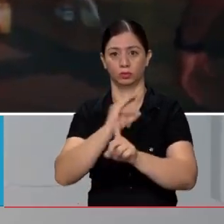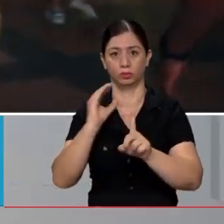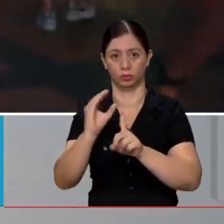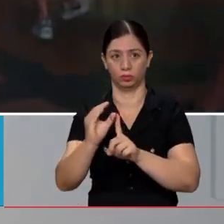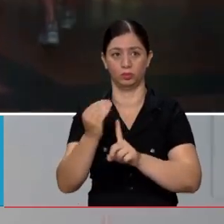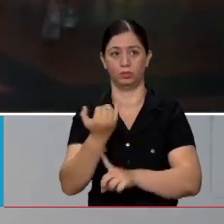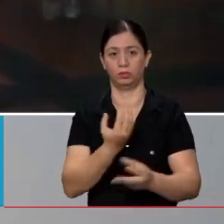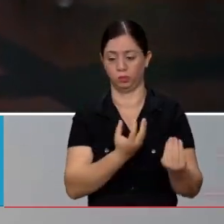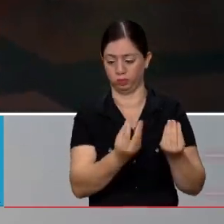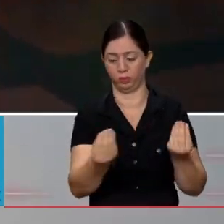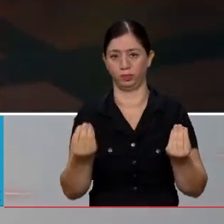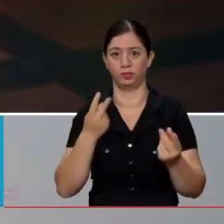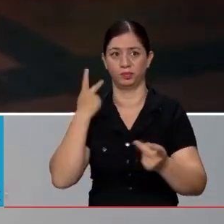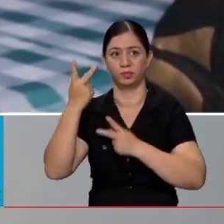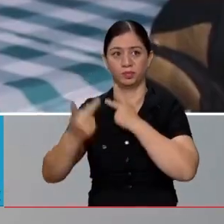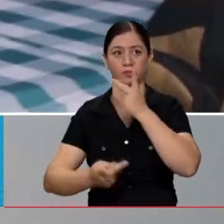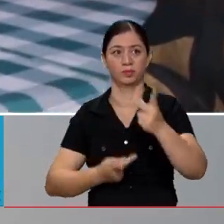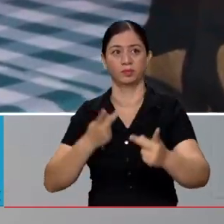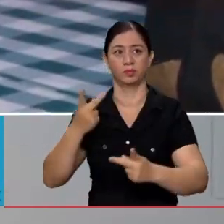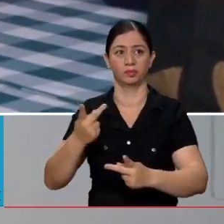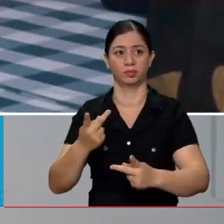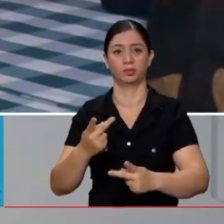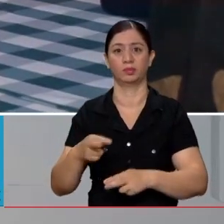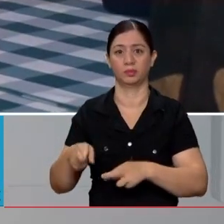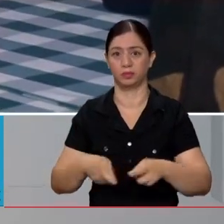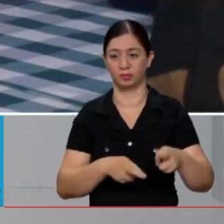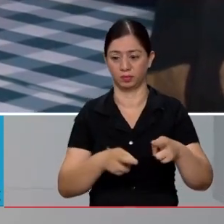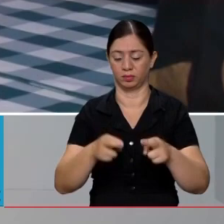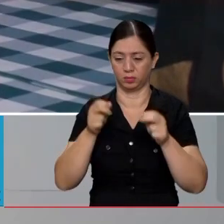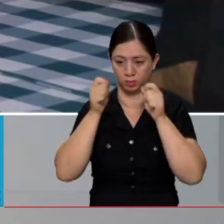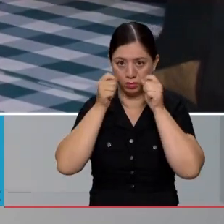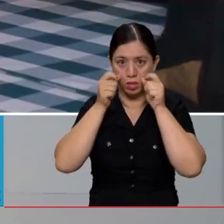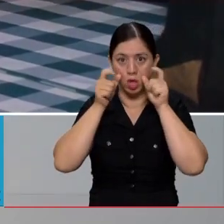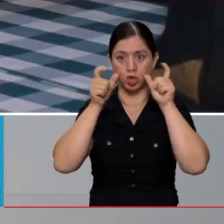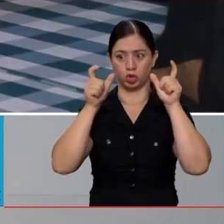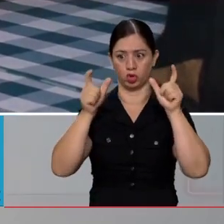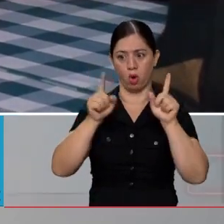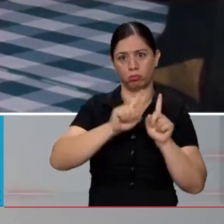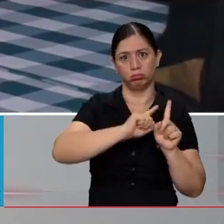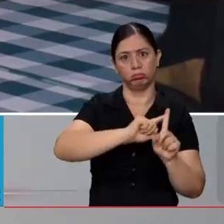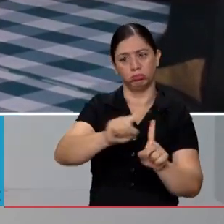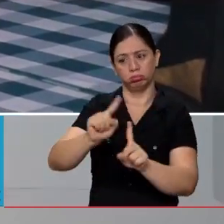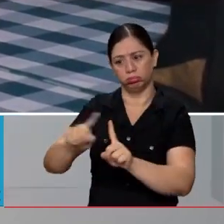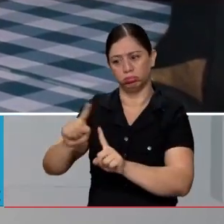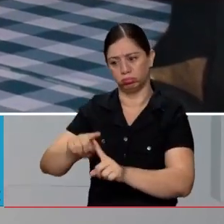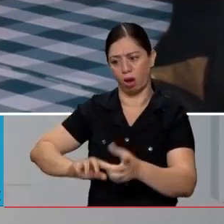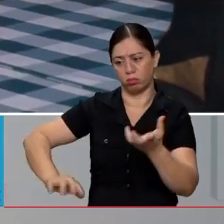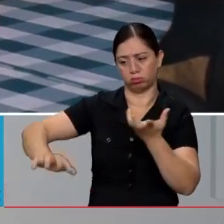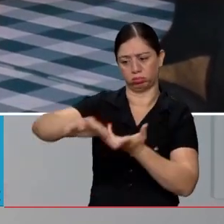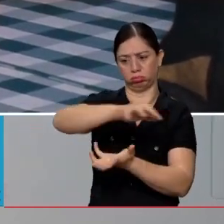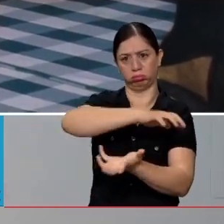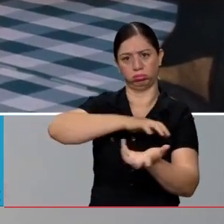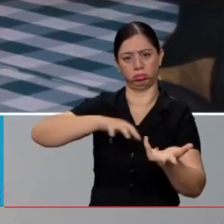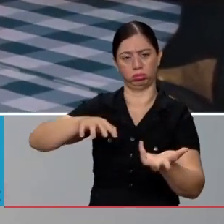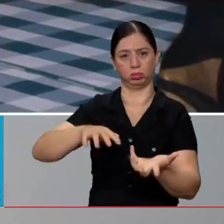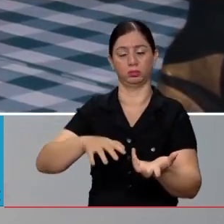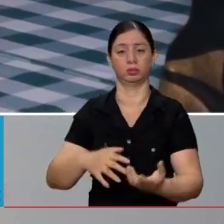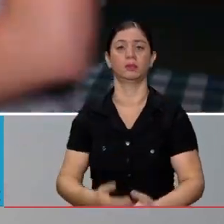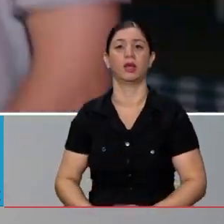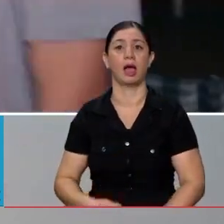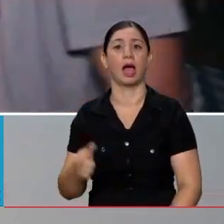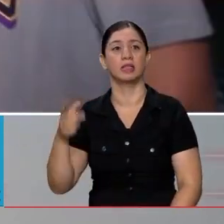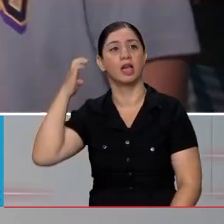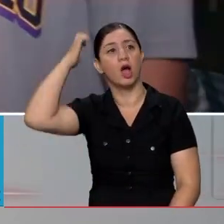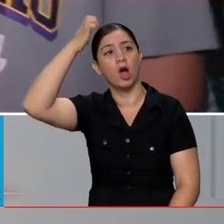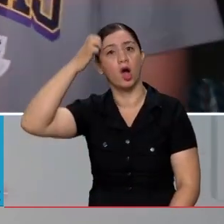Populares visitó el Ecoparque de la Salud y se sorprendió por la diversidad del ecosistema. Gigi, aunque en el viejo continente